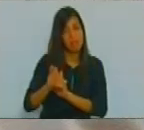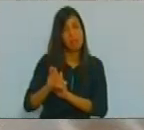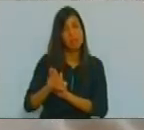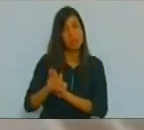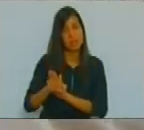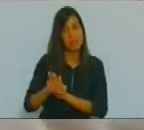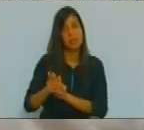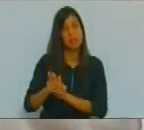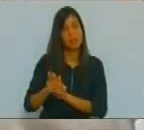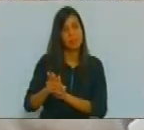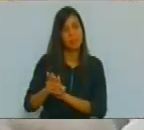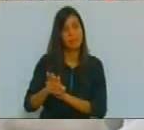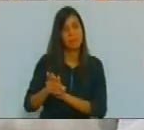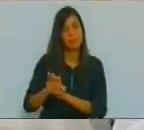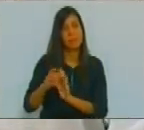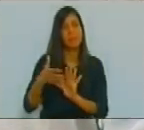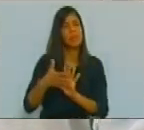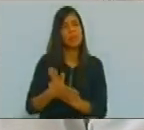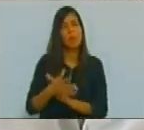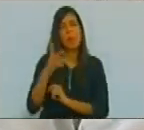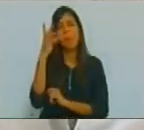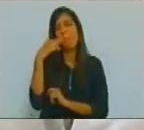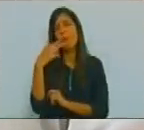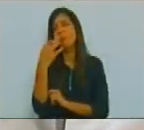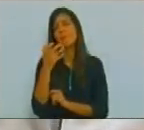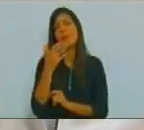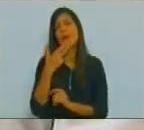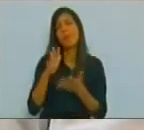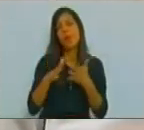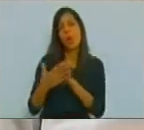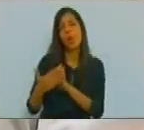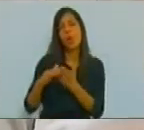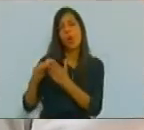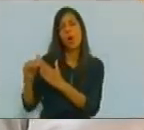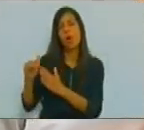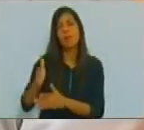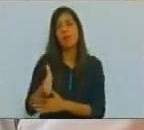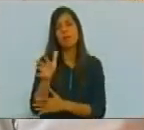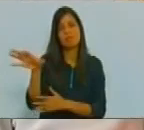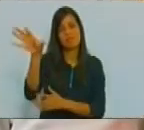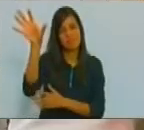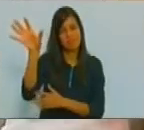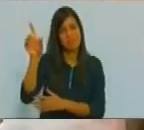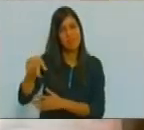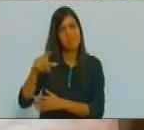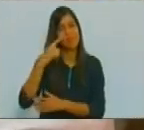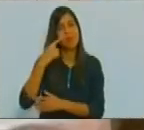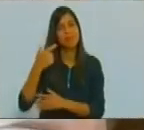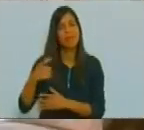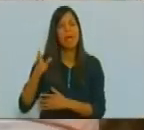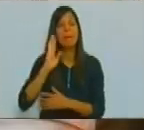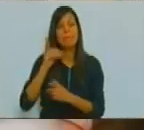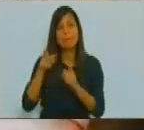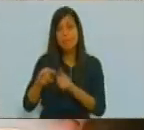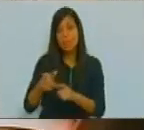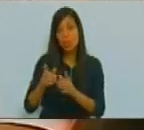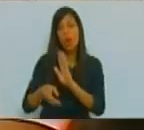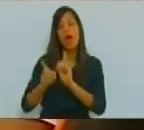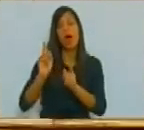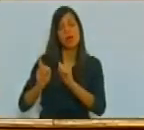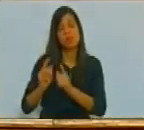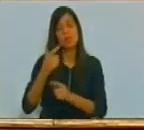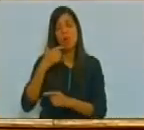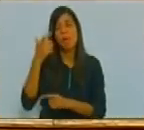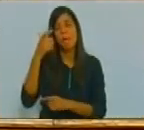me estoy refiriendo al ámbito de los sectores populares que por la misma situación de vulnerabilidad como usted señalaron muchas veces